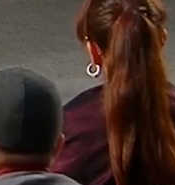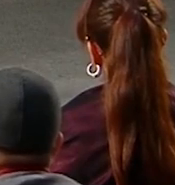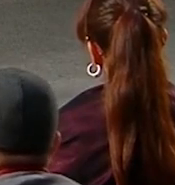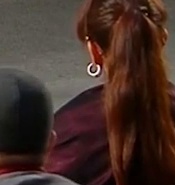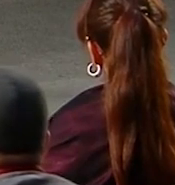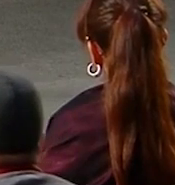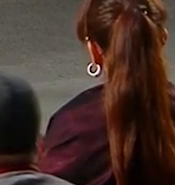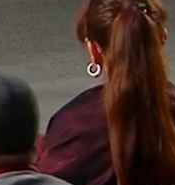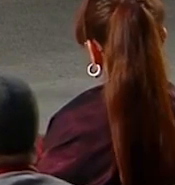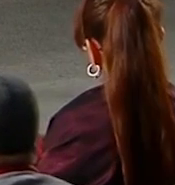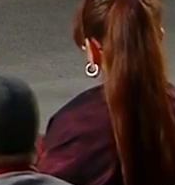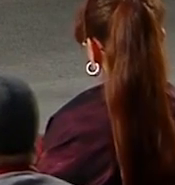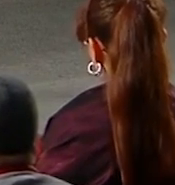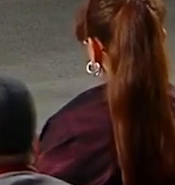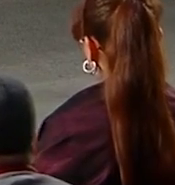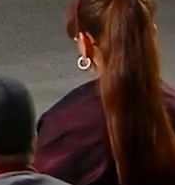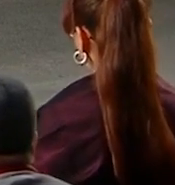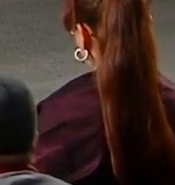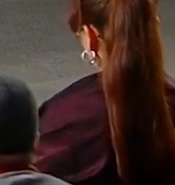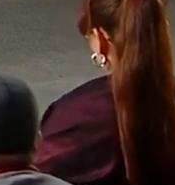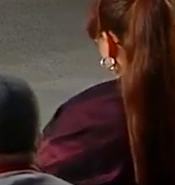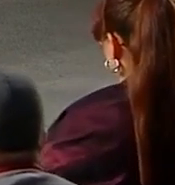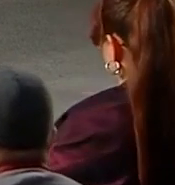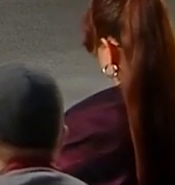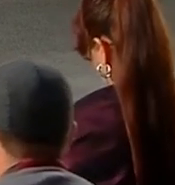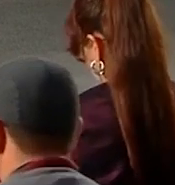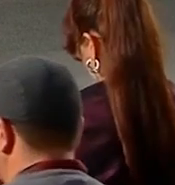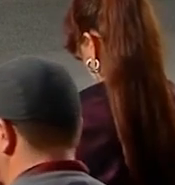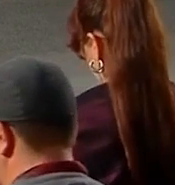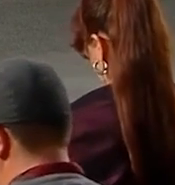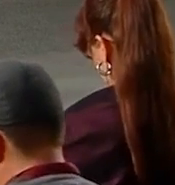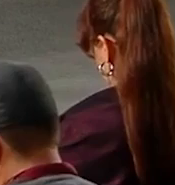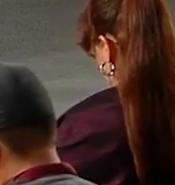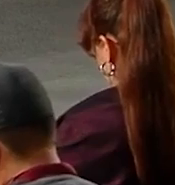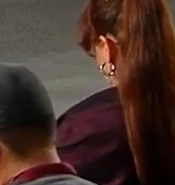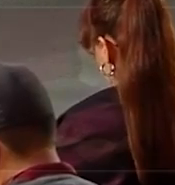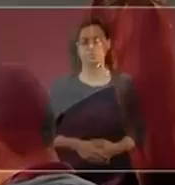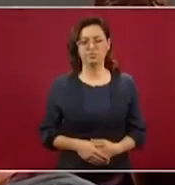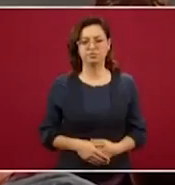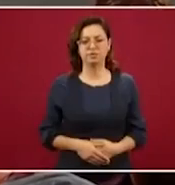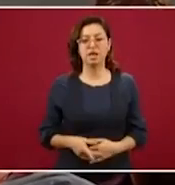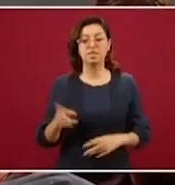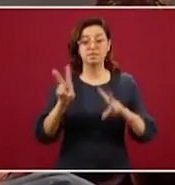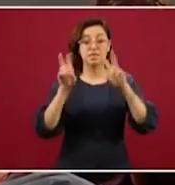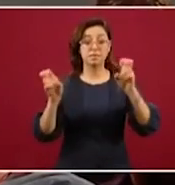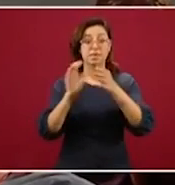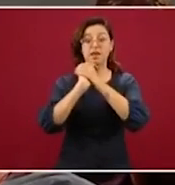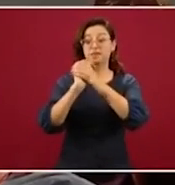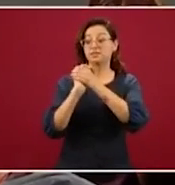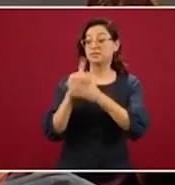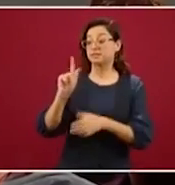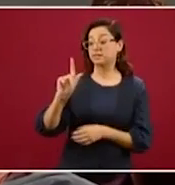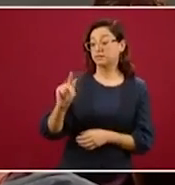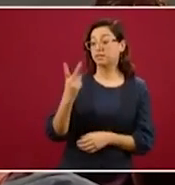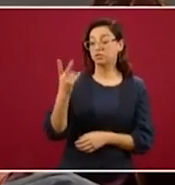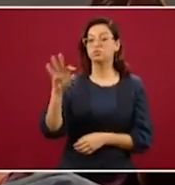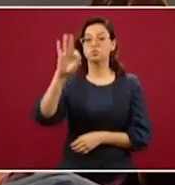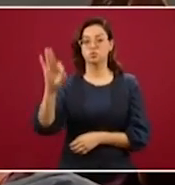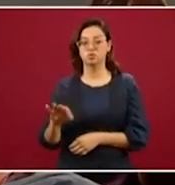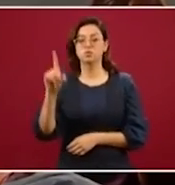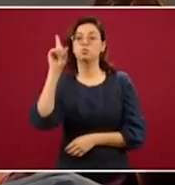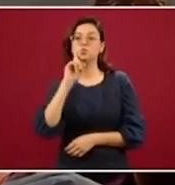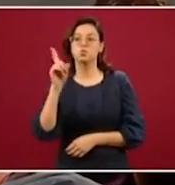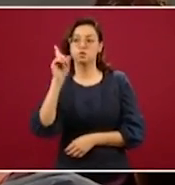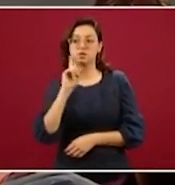efectivamente 72% de las beneficiarias son mujeres. En el caso de Jóvenes Construyendo el